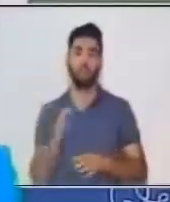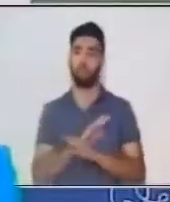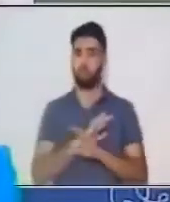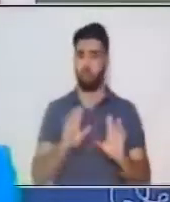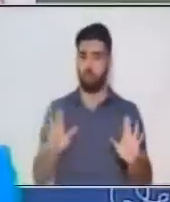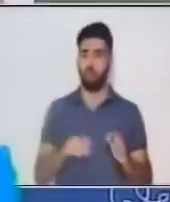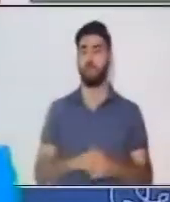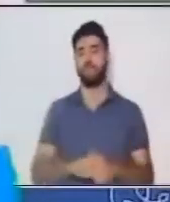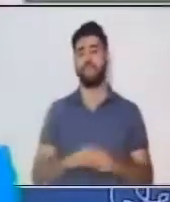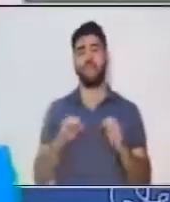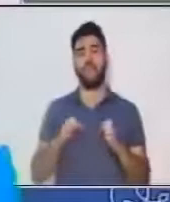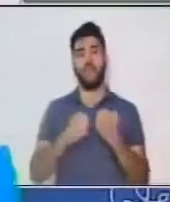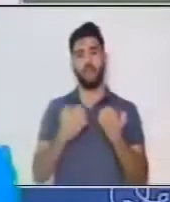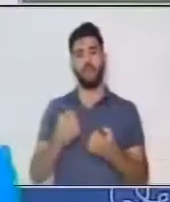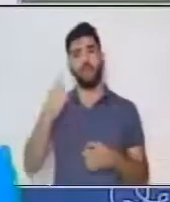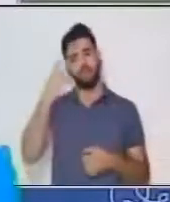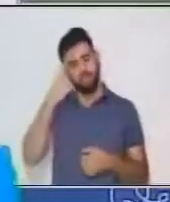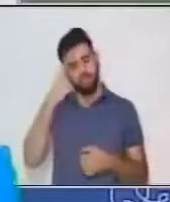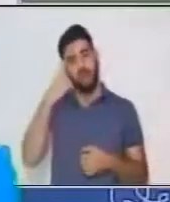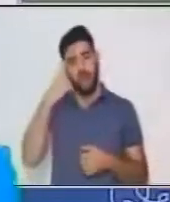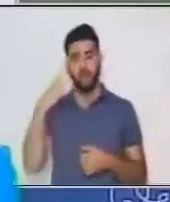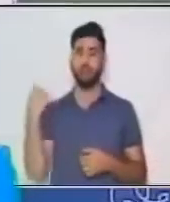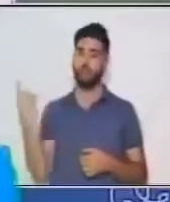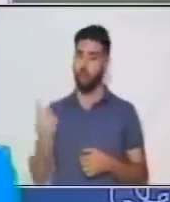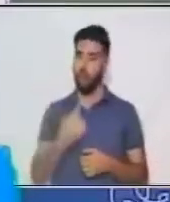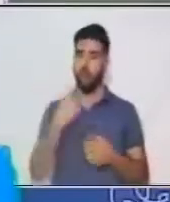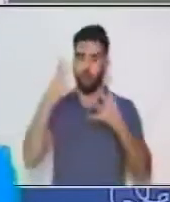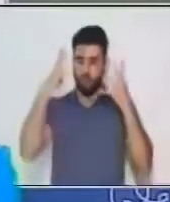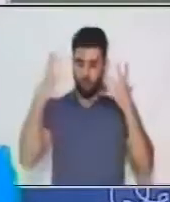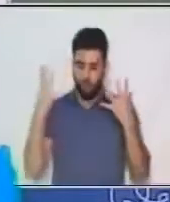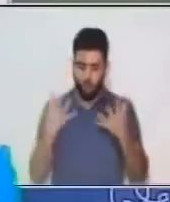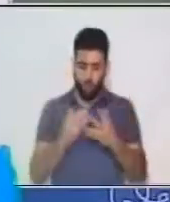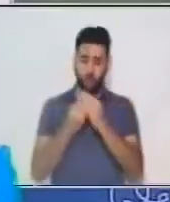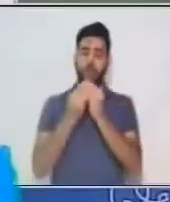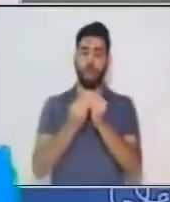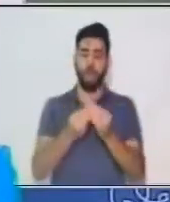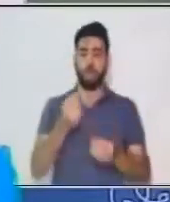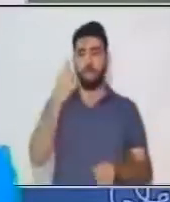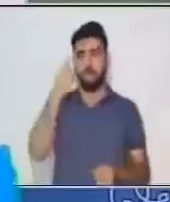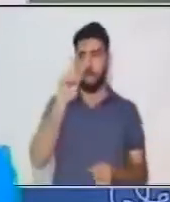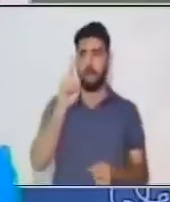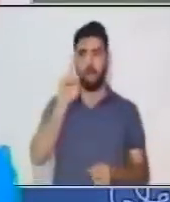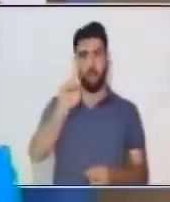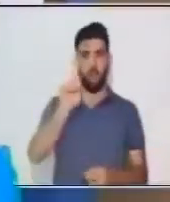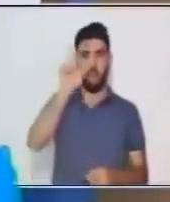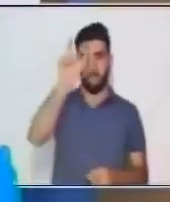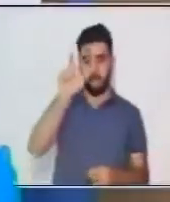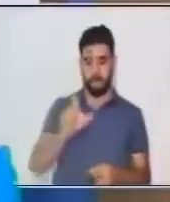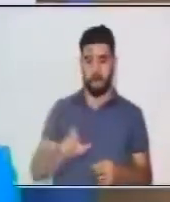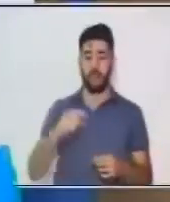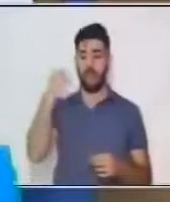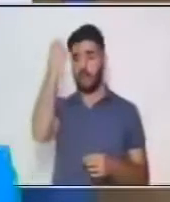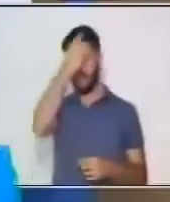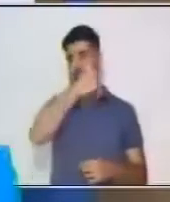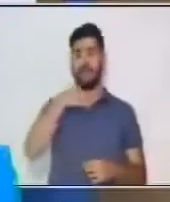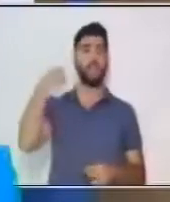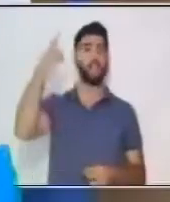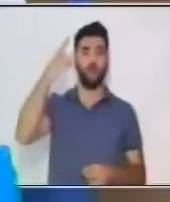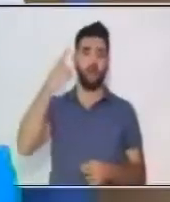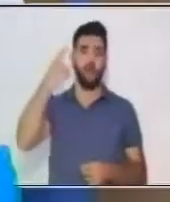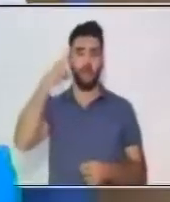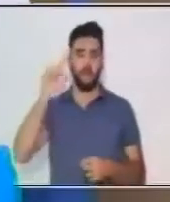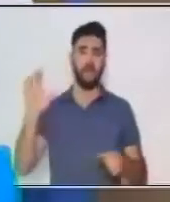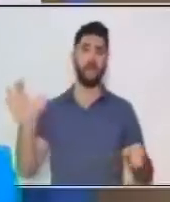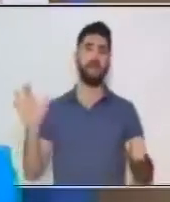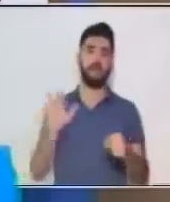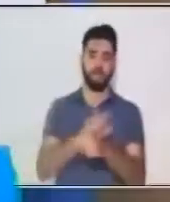decisión. Todos ellos se iban a unir para poder formar una sola persona y poder completar los